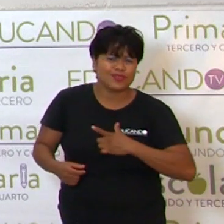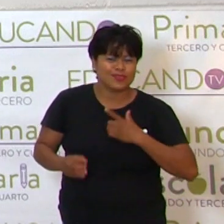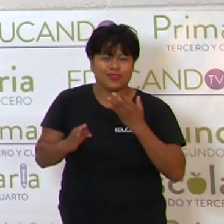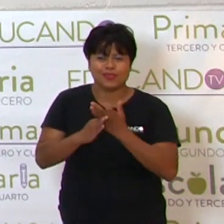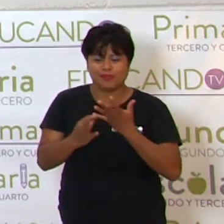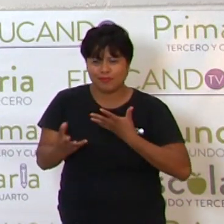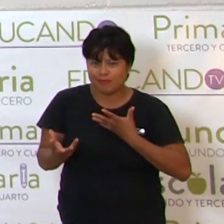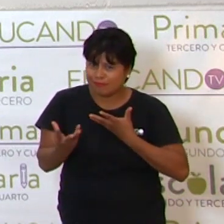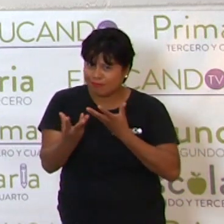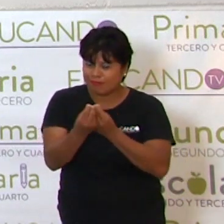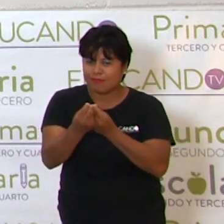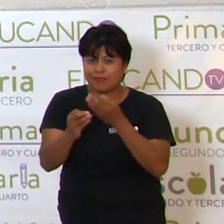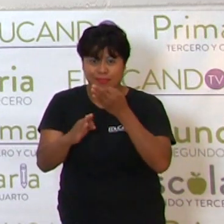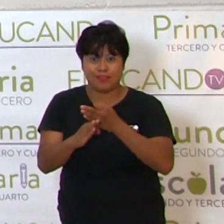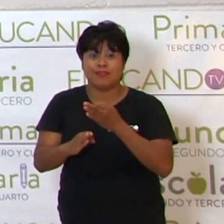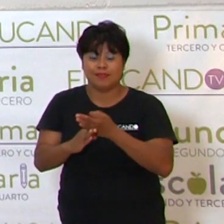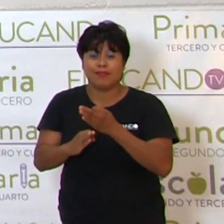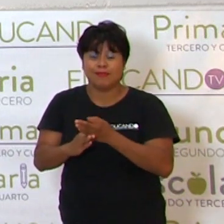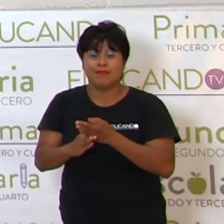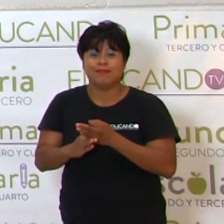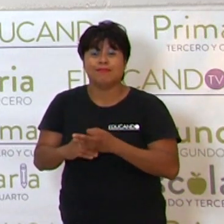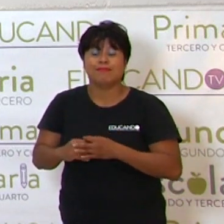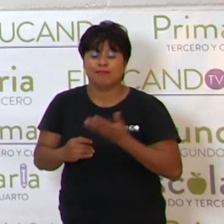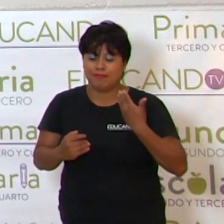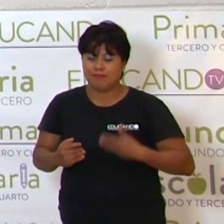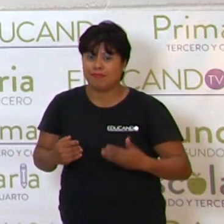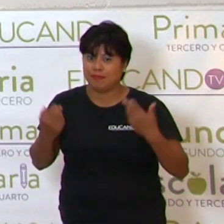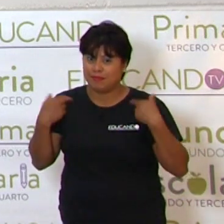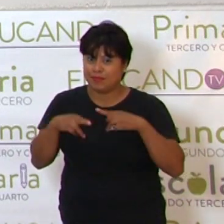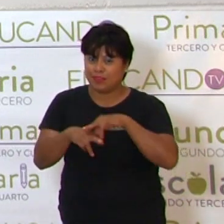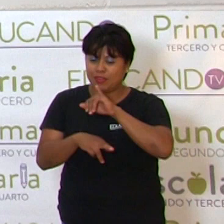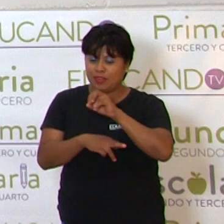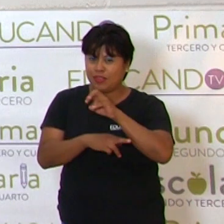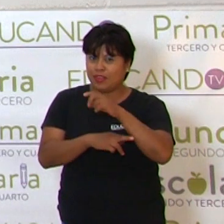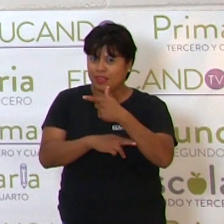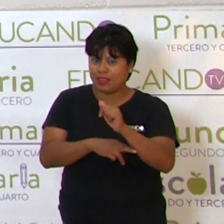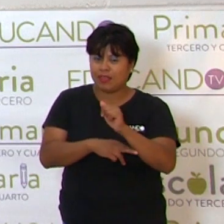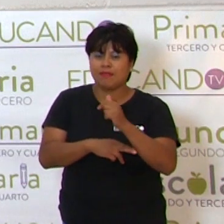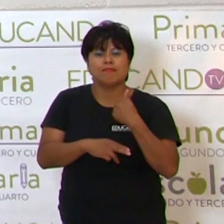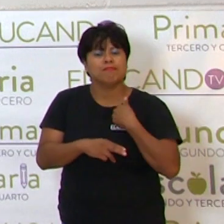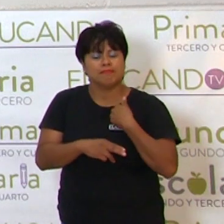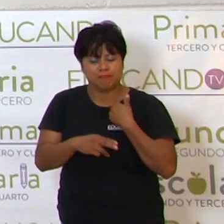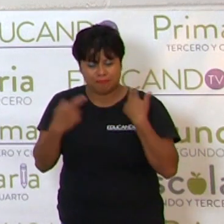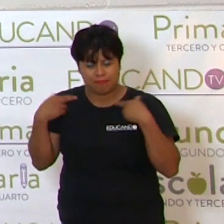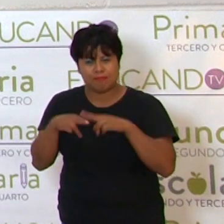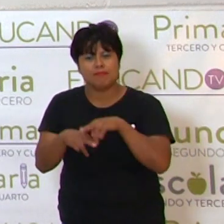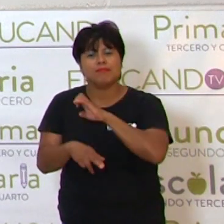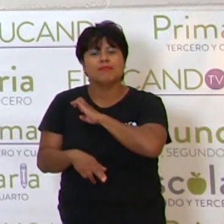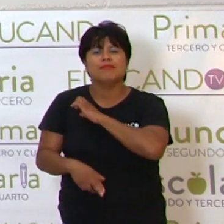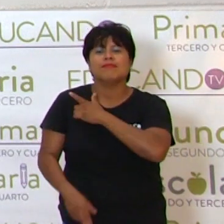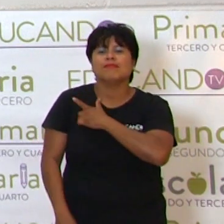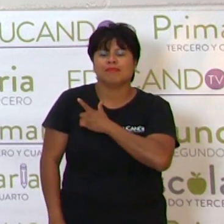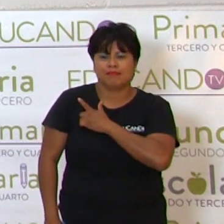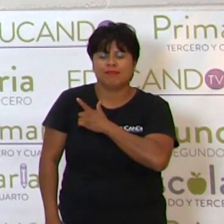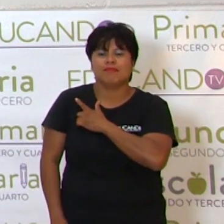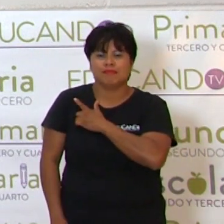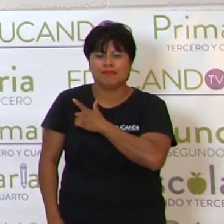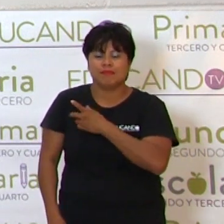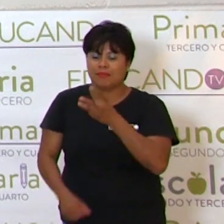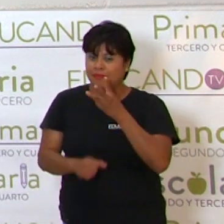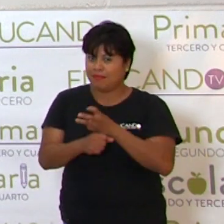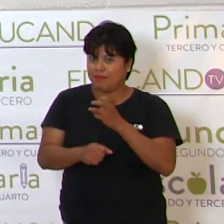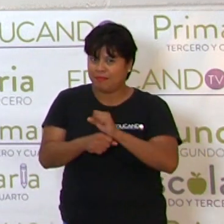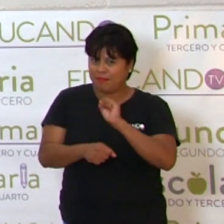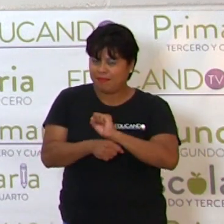estar con todos ustedes el día de hoy. Soy Jorge Blancas Moreno, soy el facilitador de la asignatura de Español